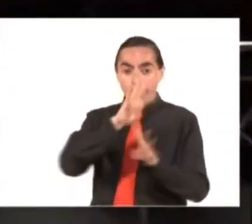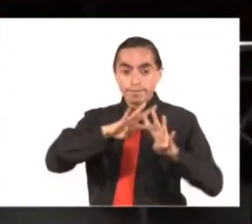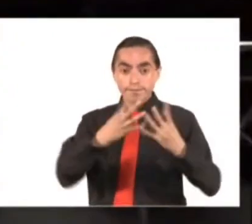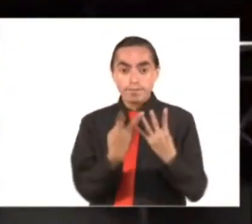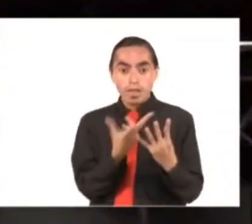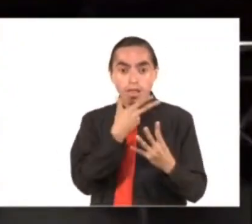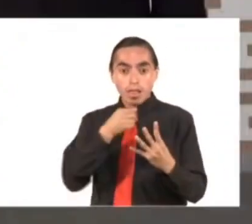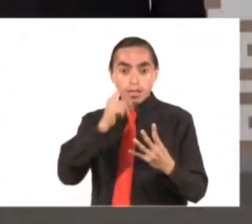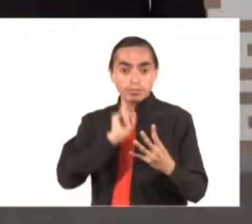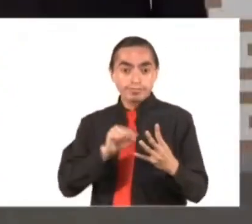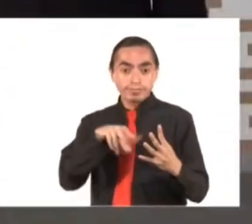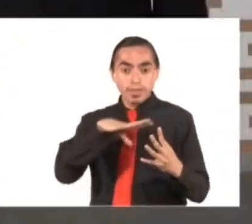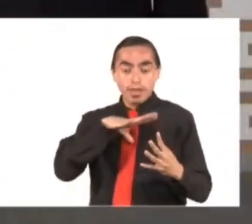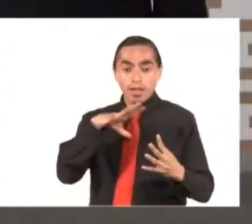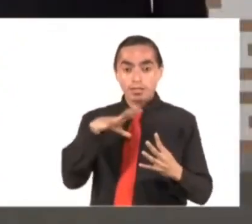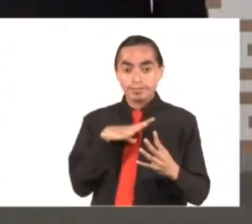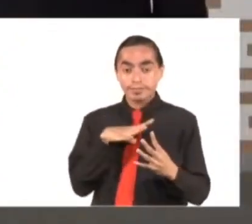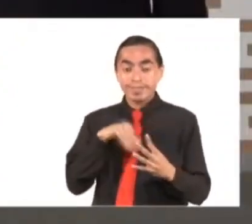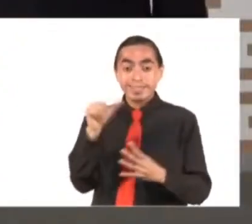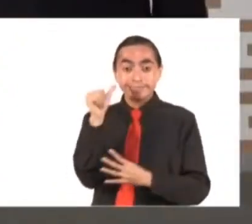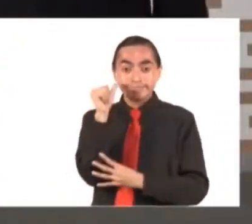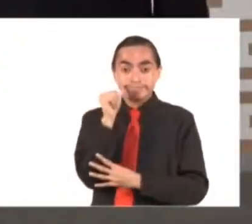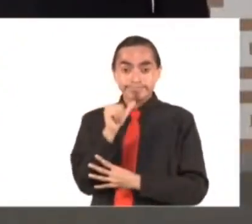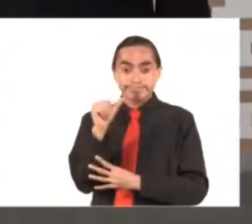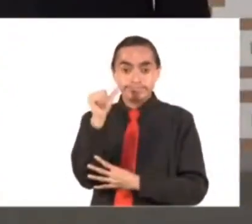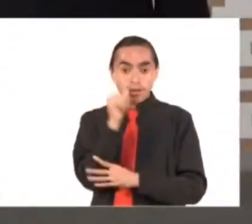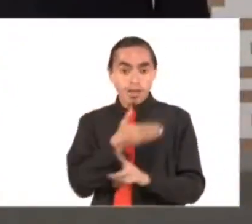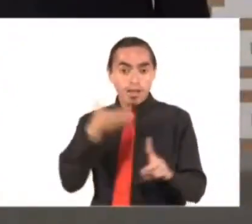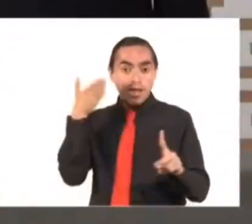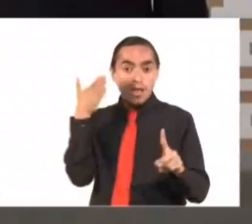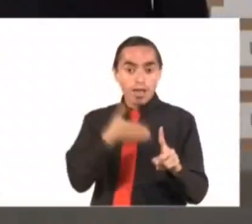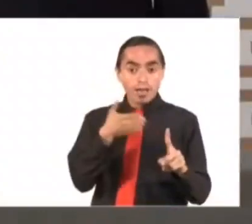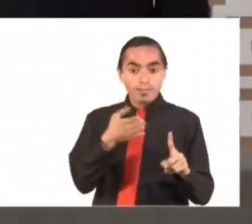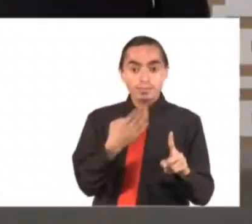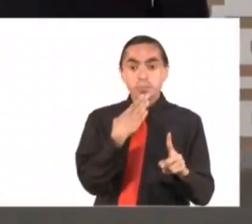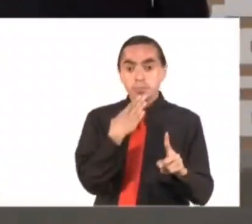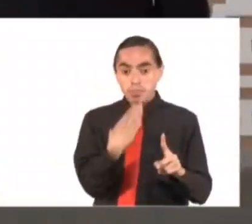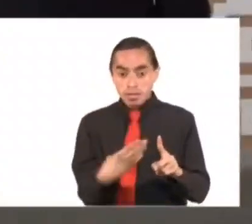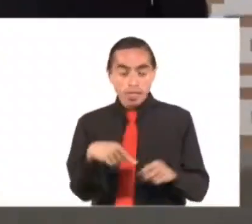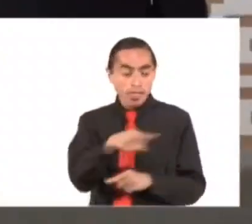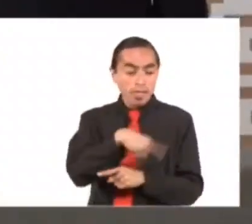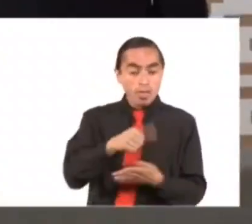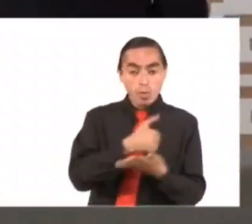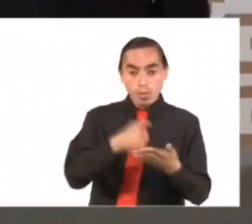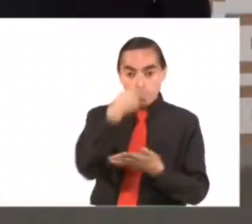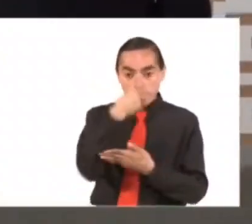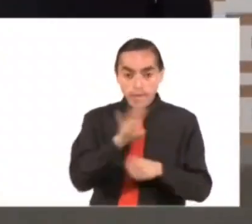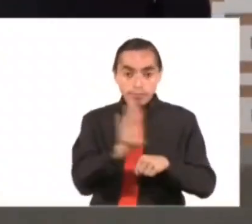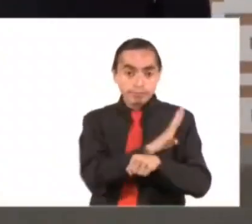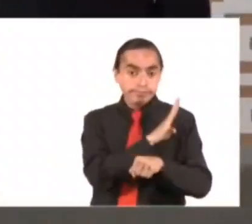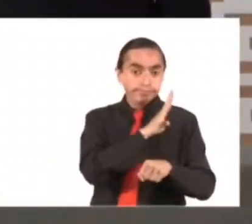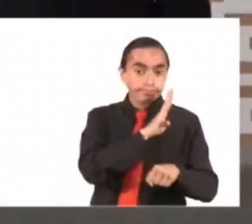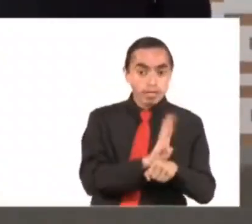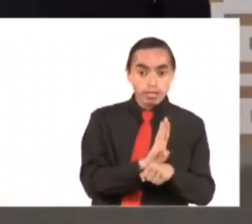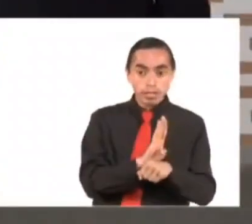consejo, mirando en todo el bien y prosperidad de la Ciudad de México. ¿Protestan?